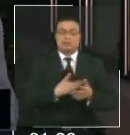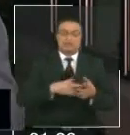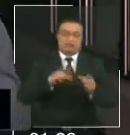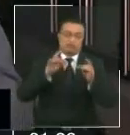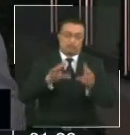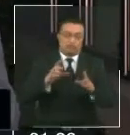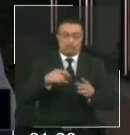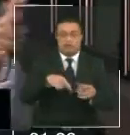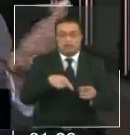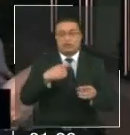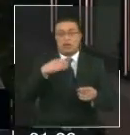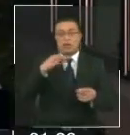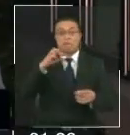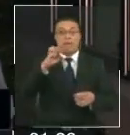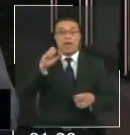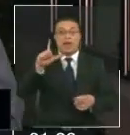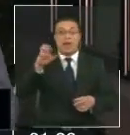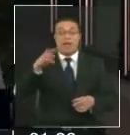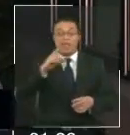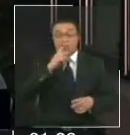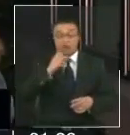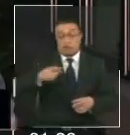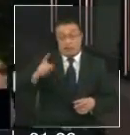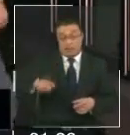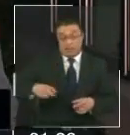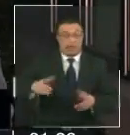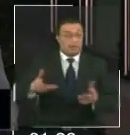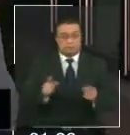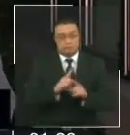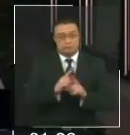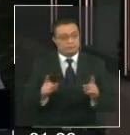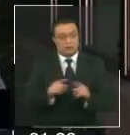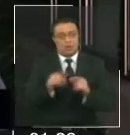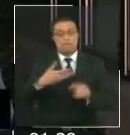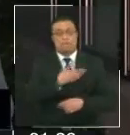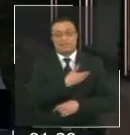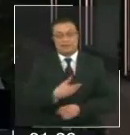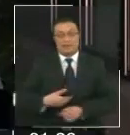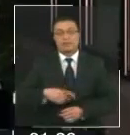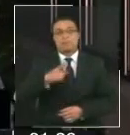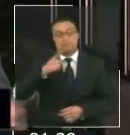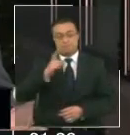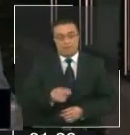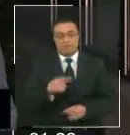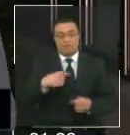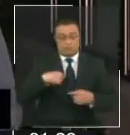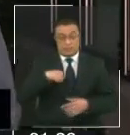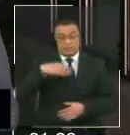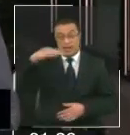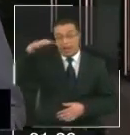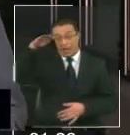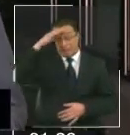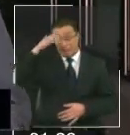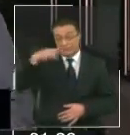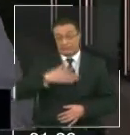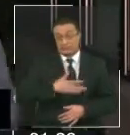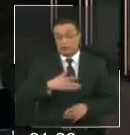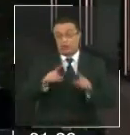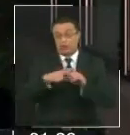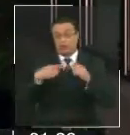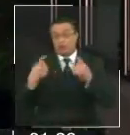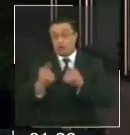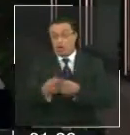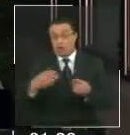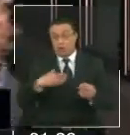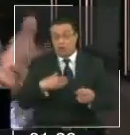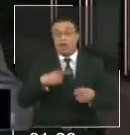este no es un régimen parlamentario en que el gabinete decide, en Chile el presidente o la presidenta decide. Y en mi experiencia, en todos los casos en que me